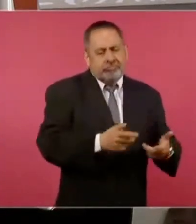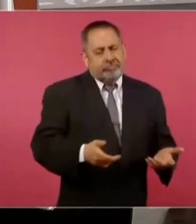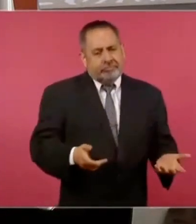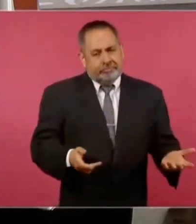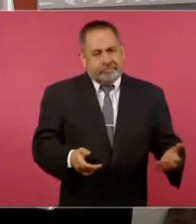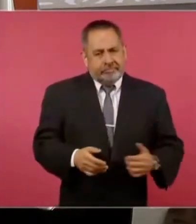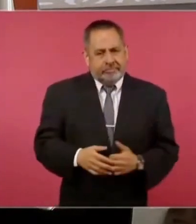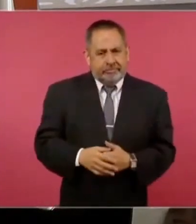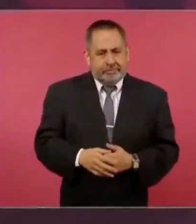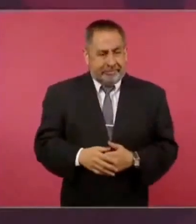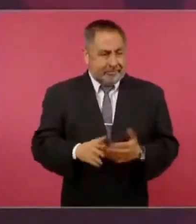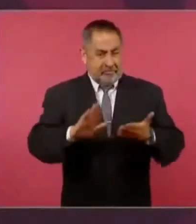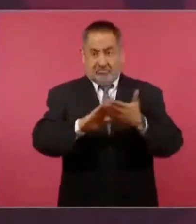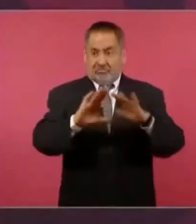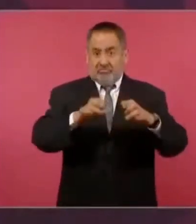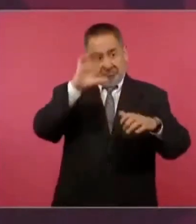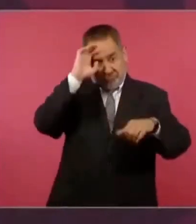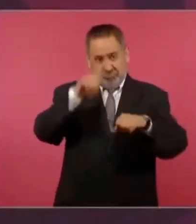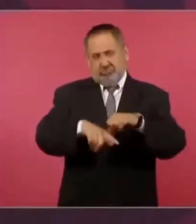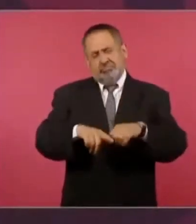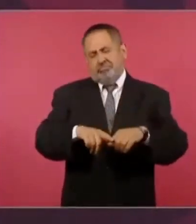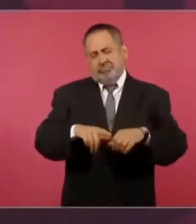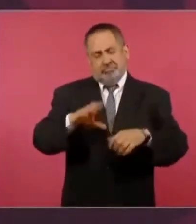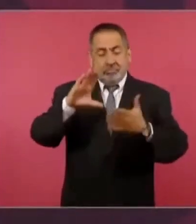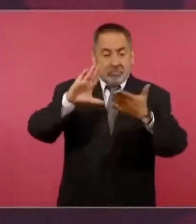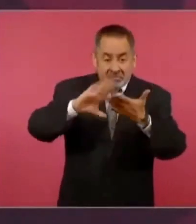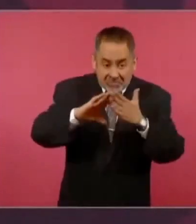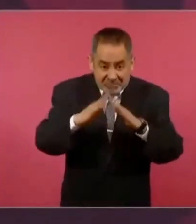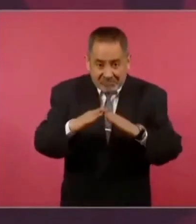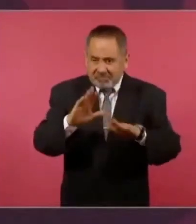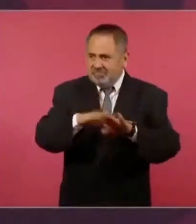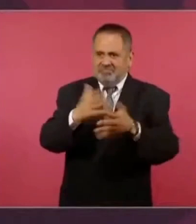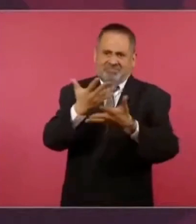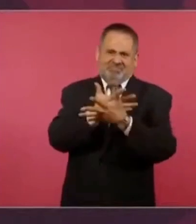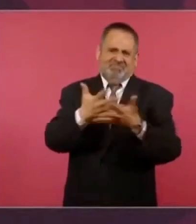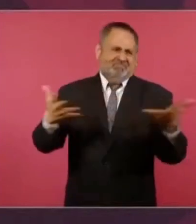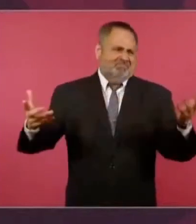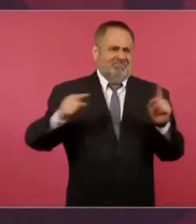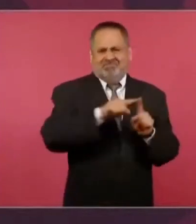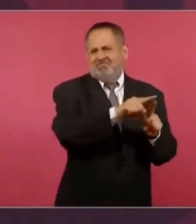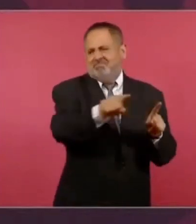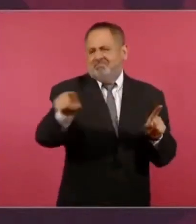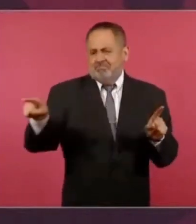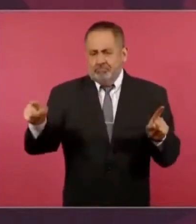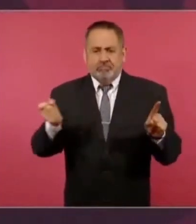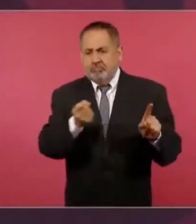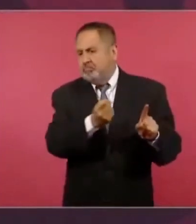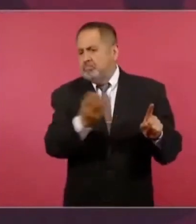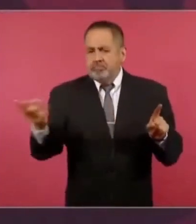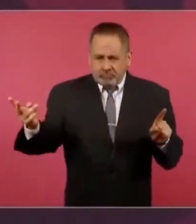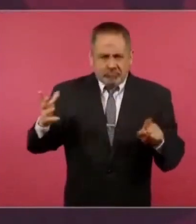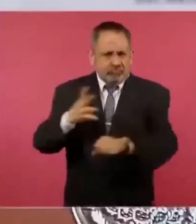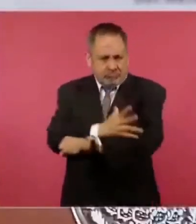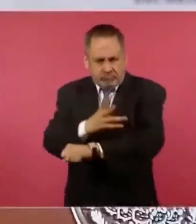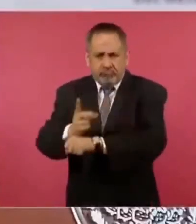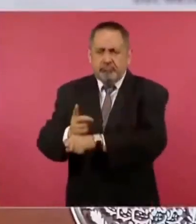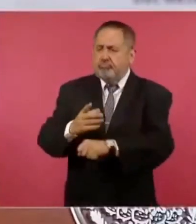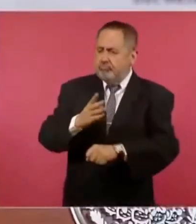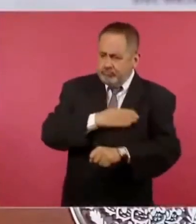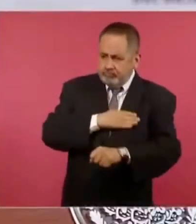de la comunidad cultural, que es muy grande y que hay gente honorable, honrada,